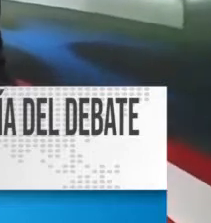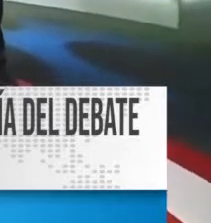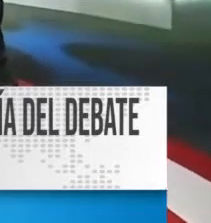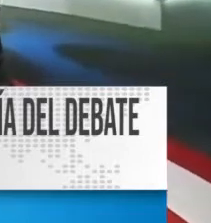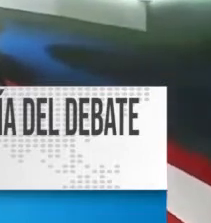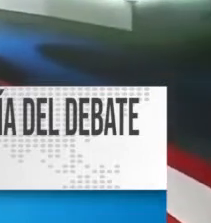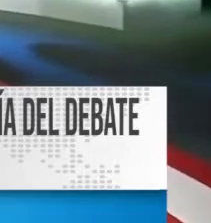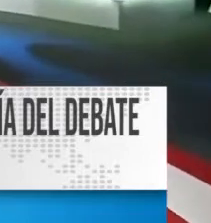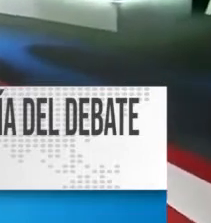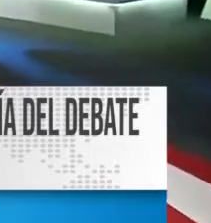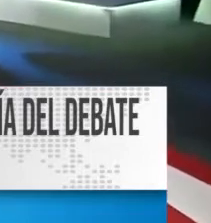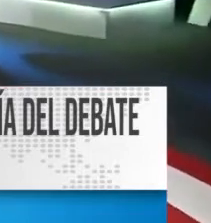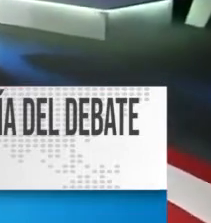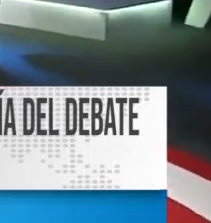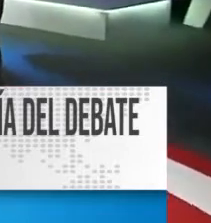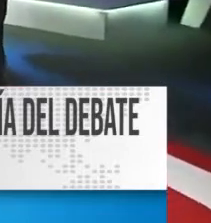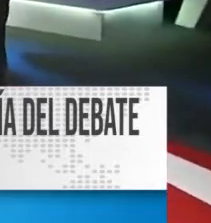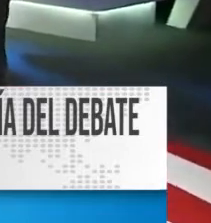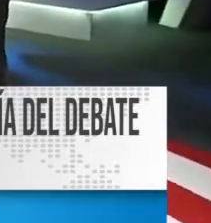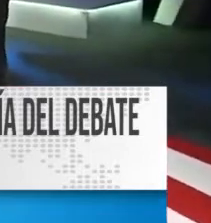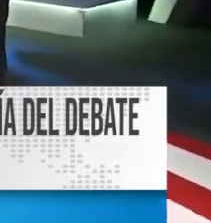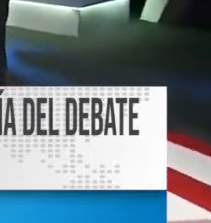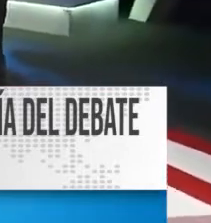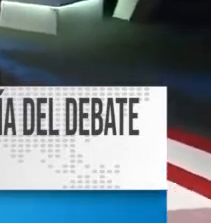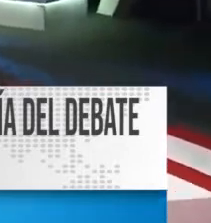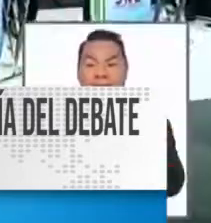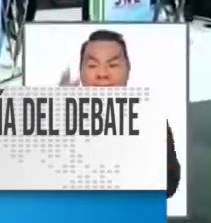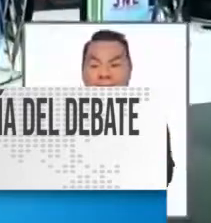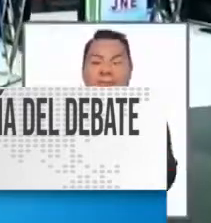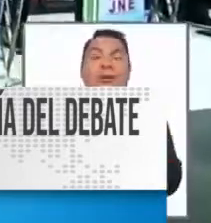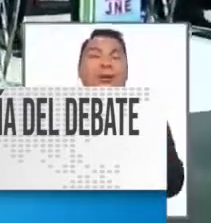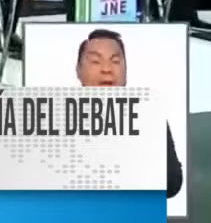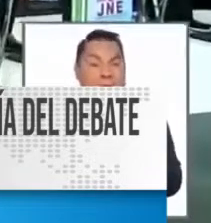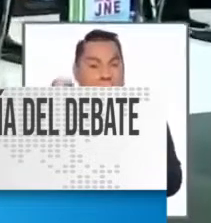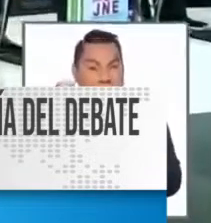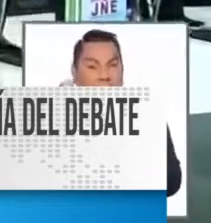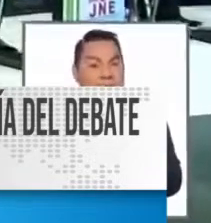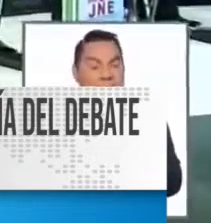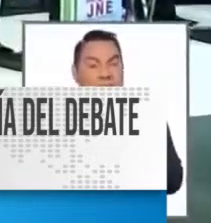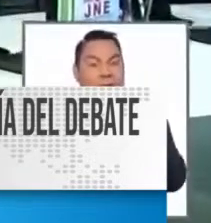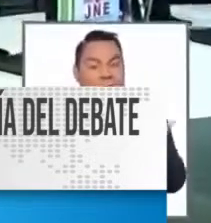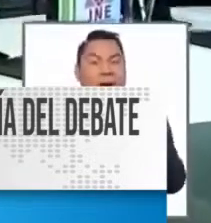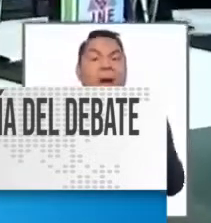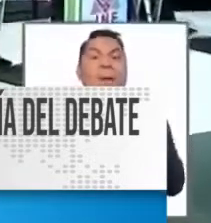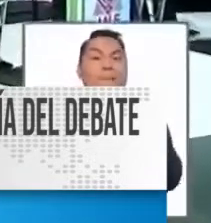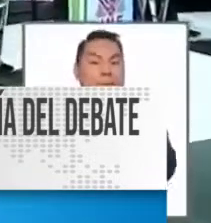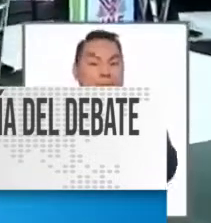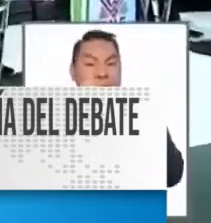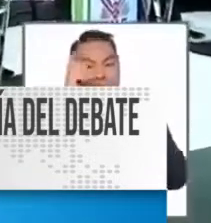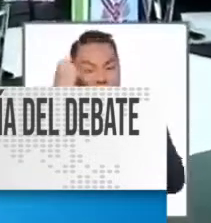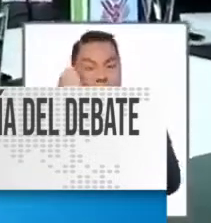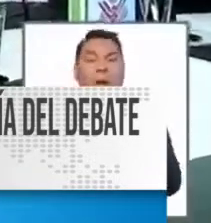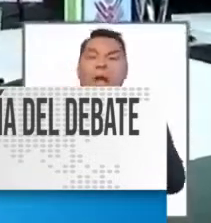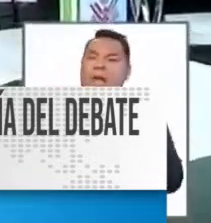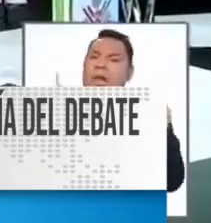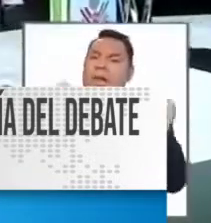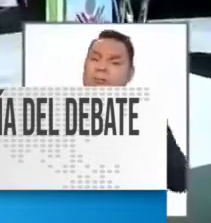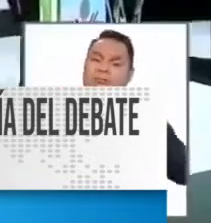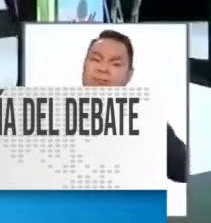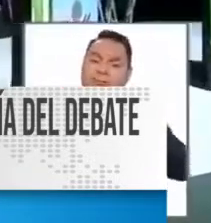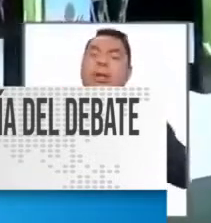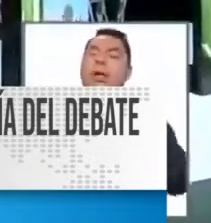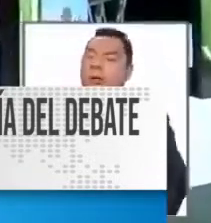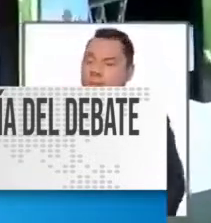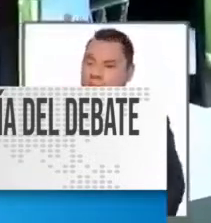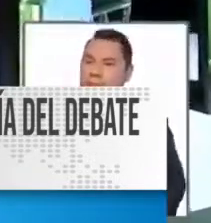Después del término del debate presidencial organizado en tres fechas por el Jurado Nacional de Elecciones, la encuestadora Datum